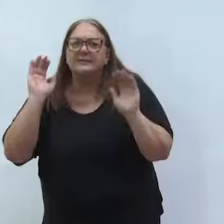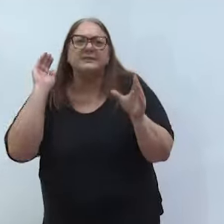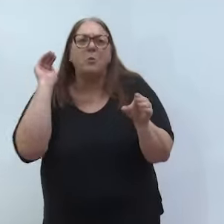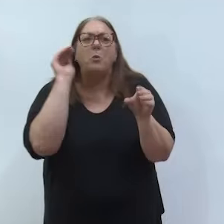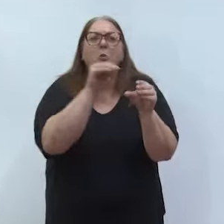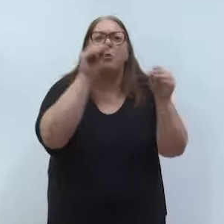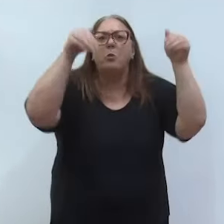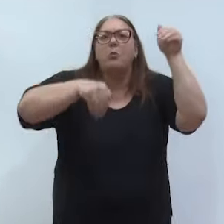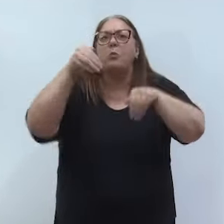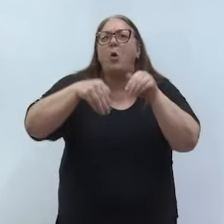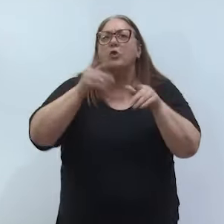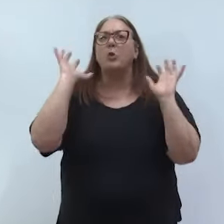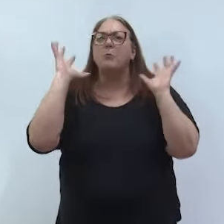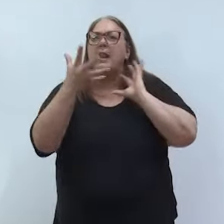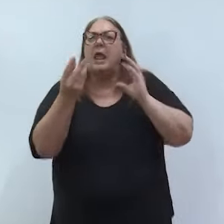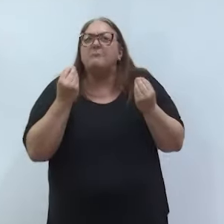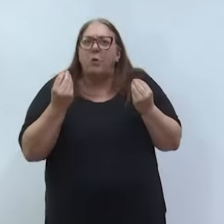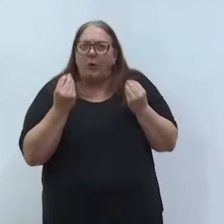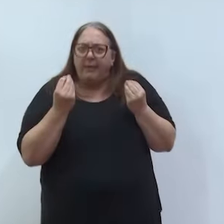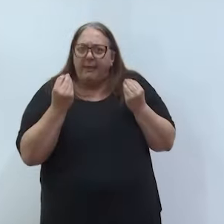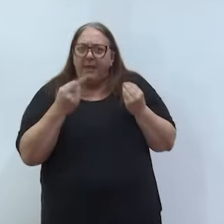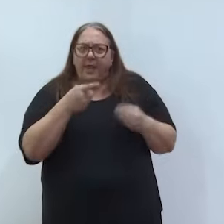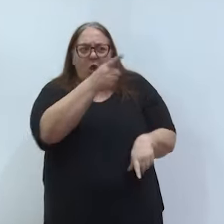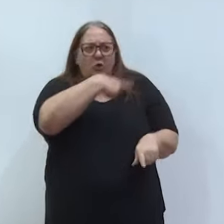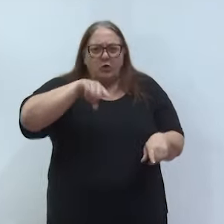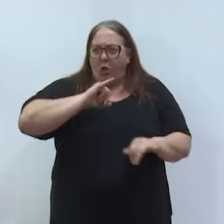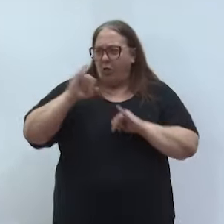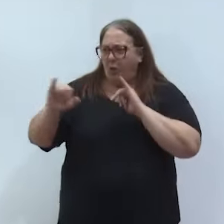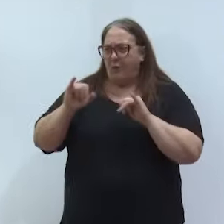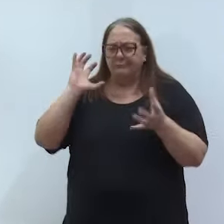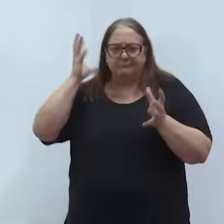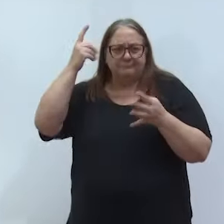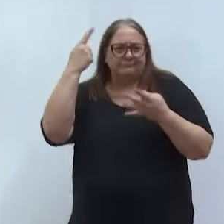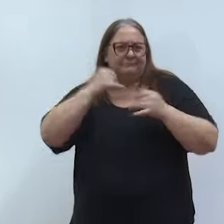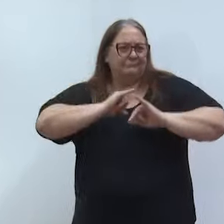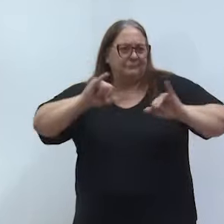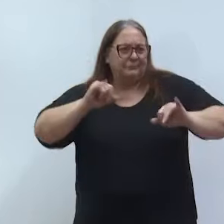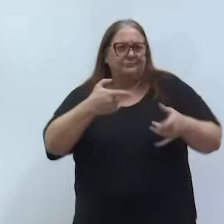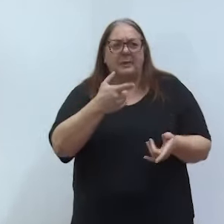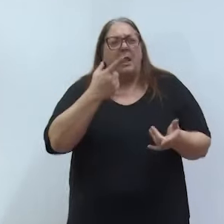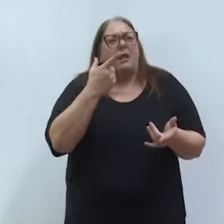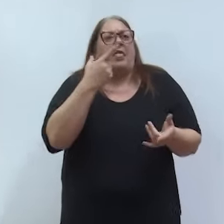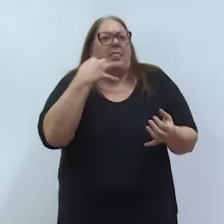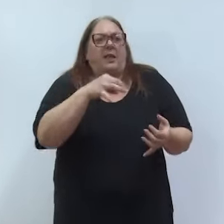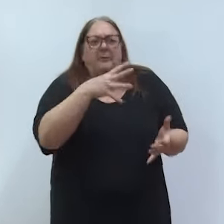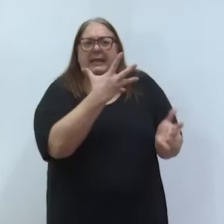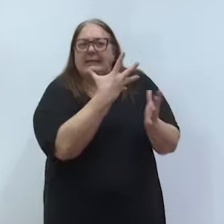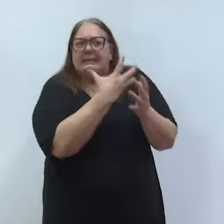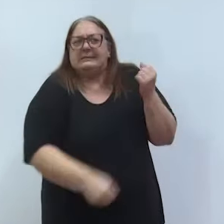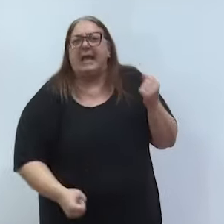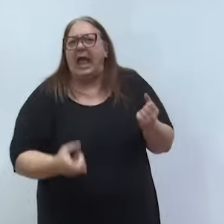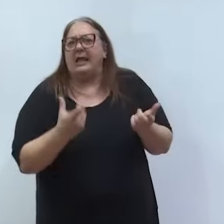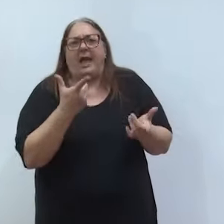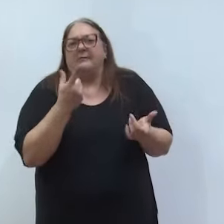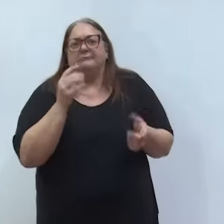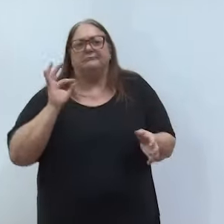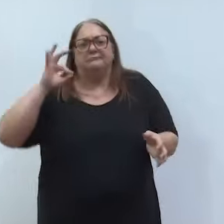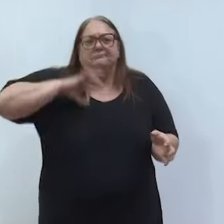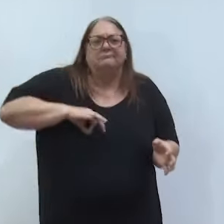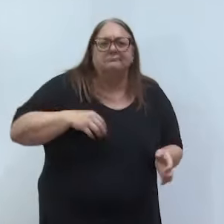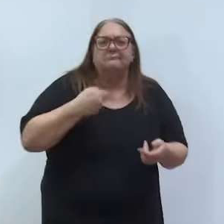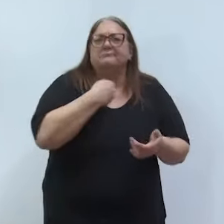y tu asignación universal por hijo cuando tenían un hijo o habían un montón de de